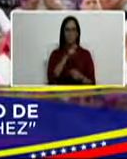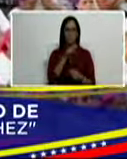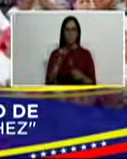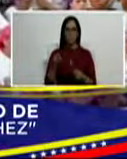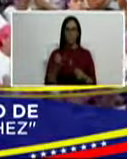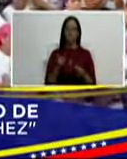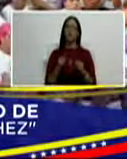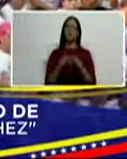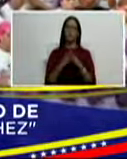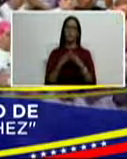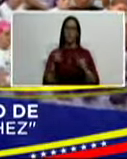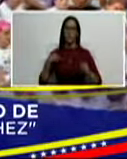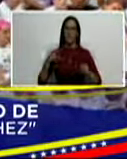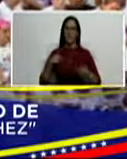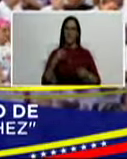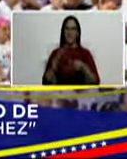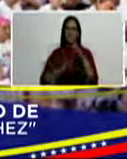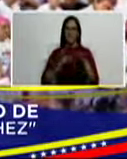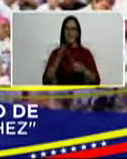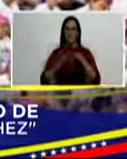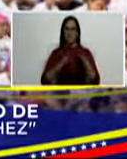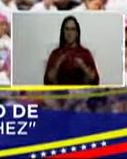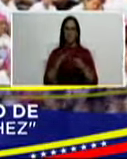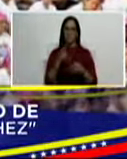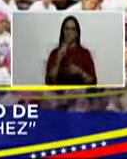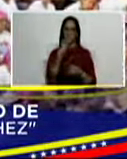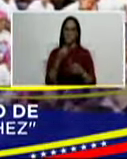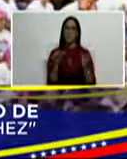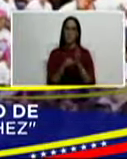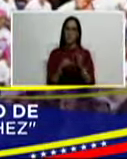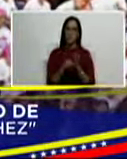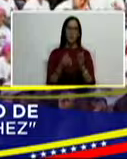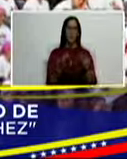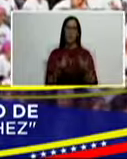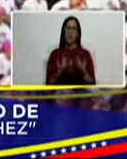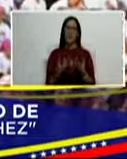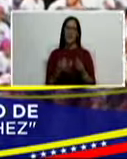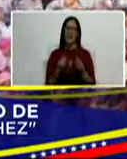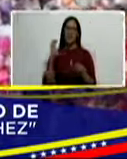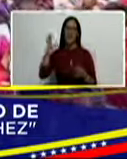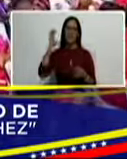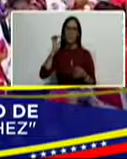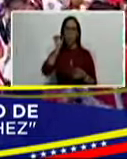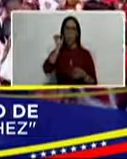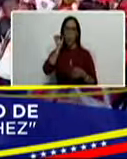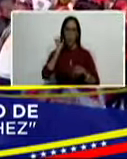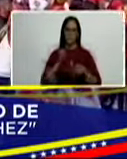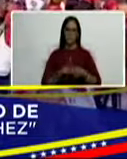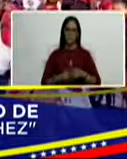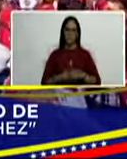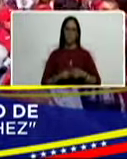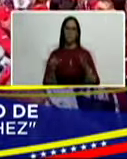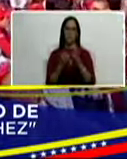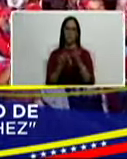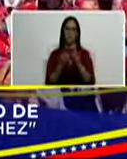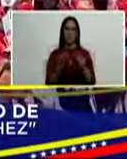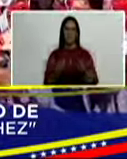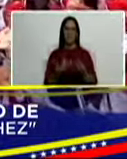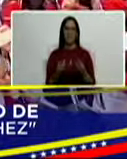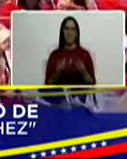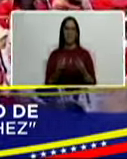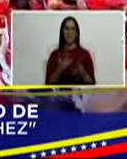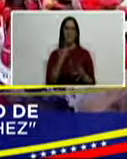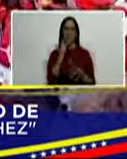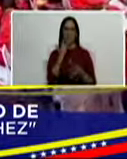todo tiene explicación. Cuando uno dice, ¿y dónde viene tanto patriotismo de la mujer? ¿De dónde viene tanta